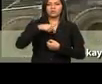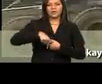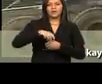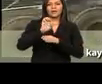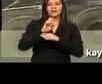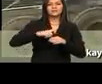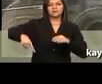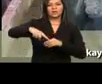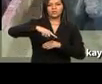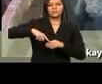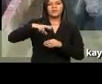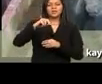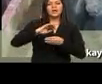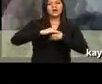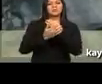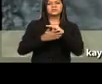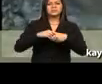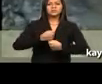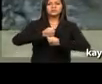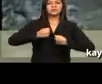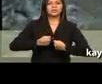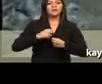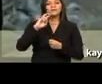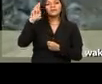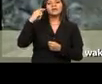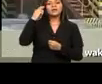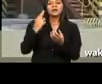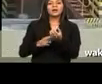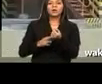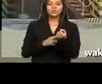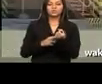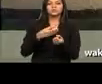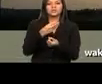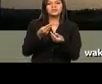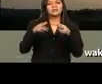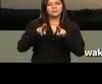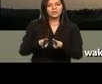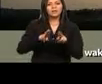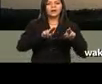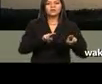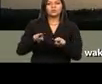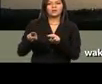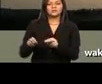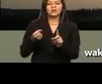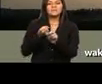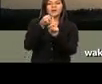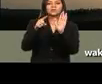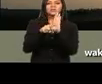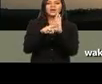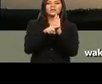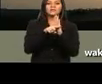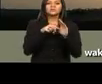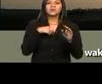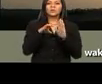Estado, promoviendo el aprovechamiento sustentable de recursos, la conservación de la naturaleza y obliga a minimizar los impactos negativos de